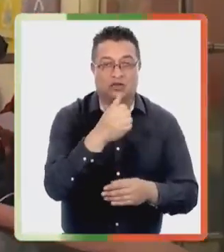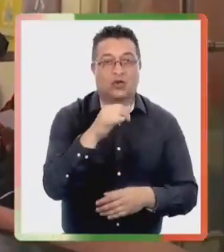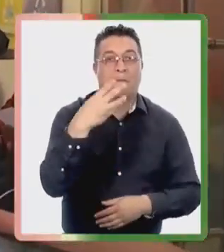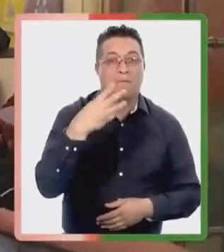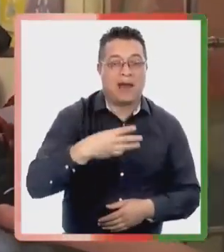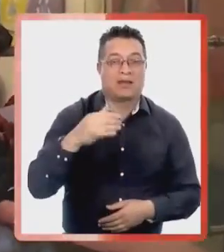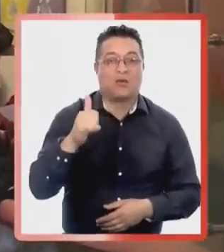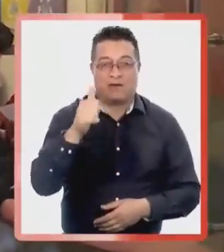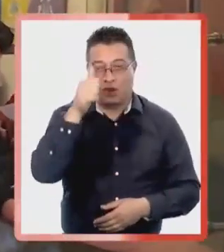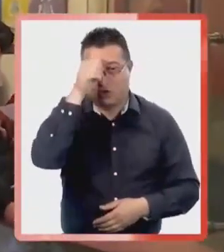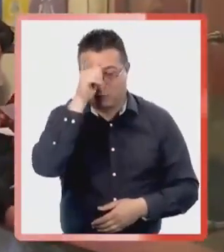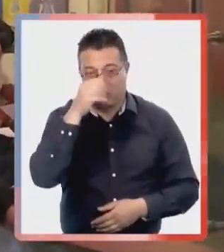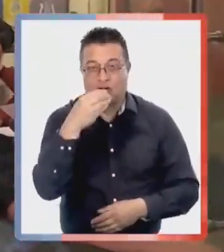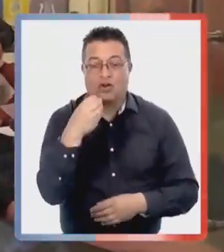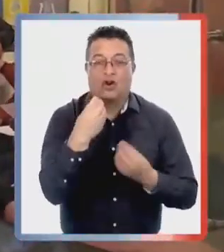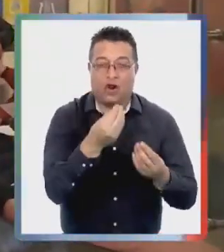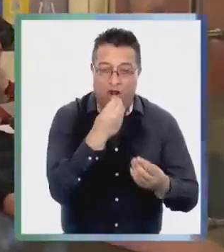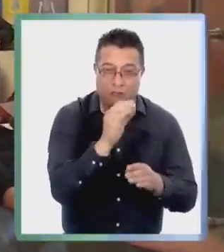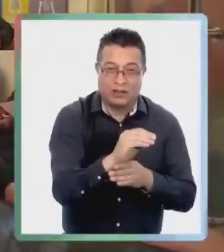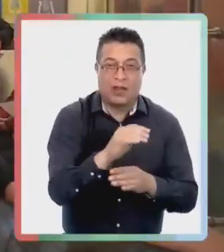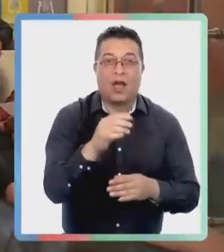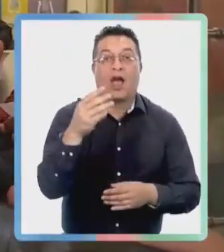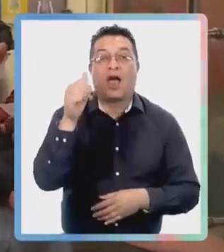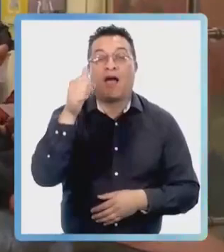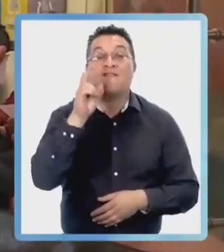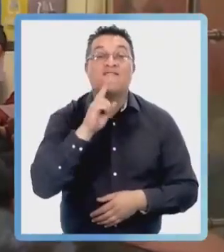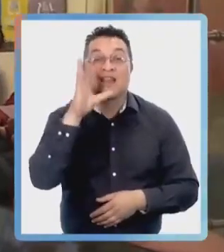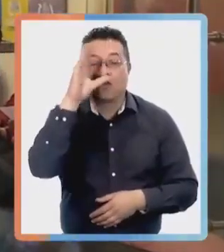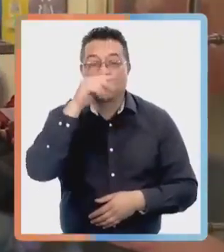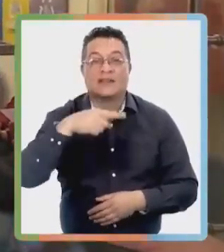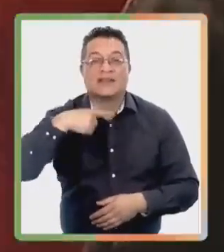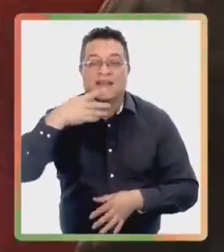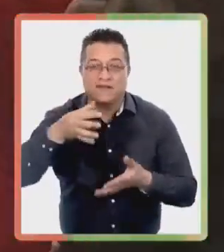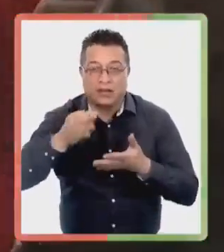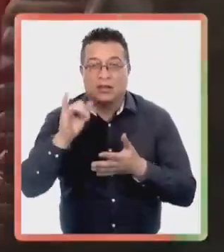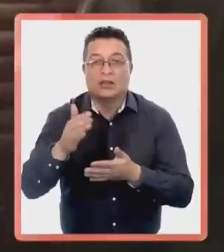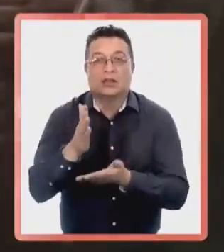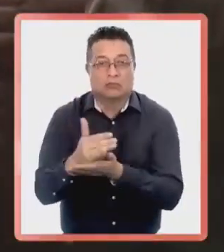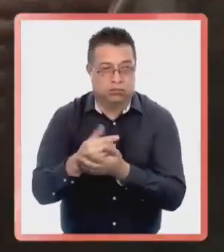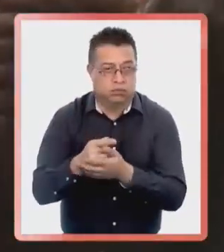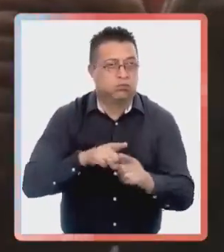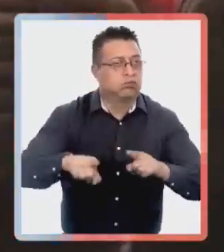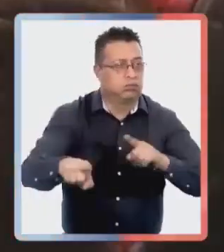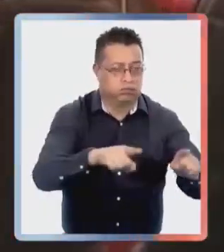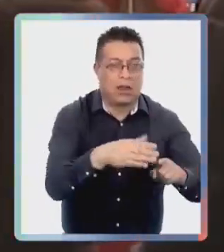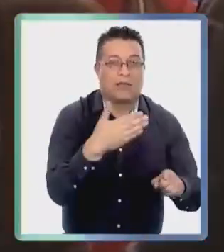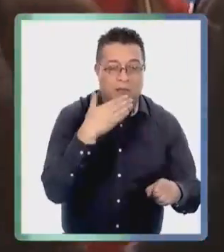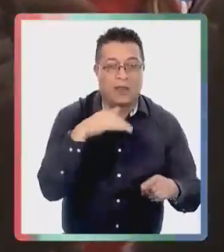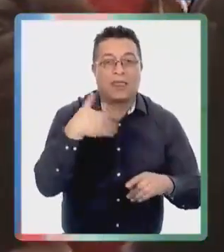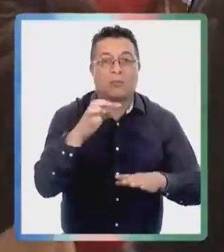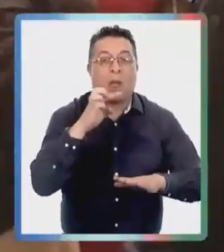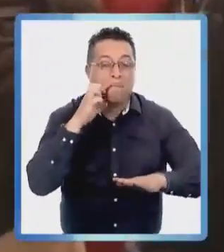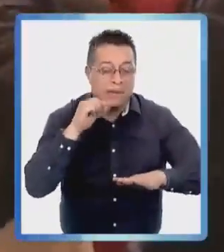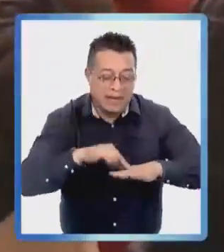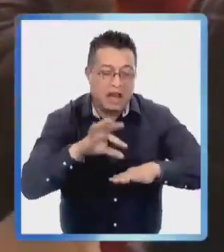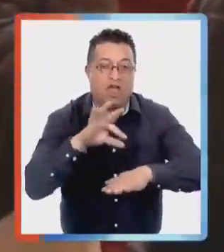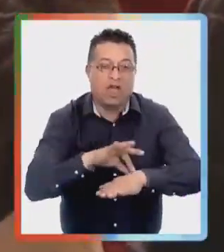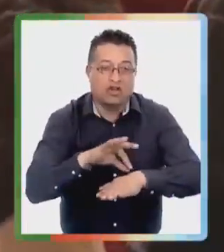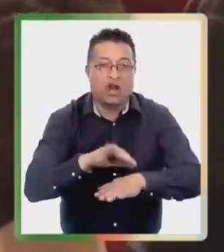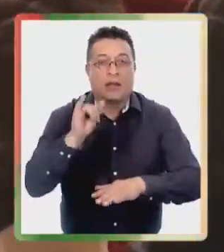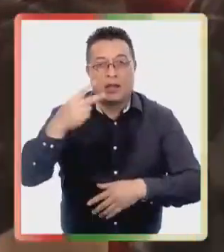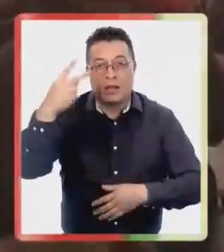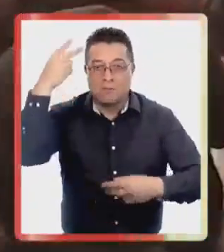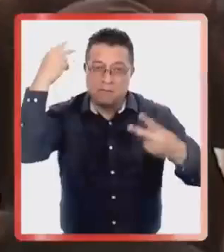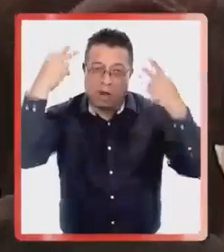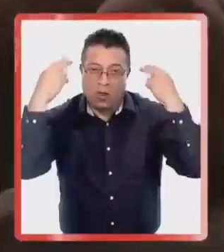jueves, domingo, los viernes por la noche café. Y además de eso estamos organizando operativos sociales como este, pronto viene uno de podología y